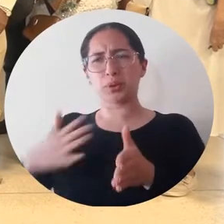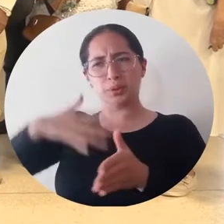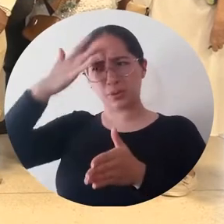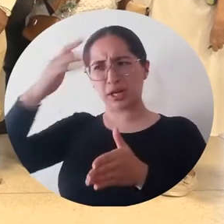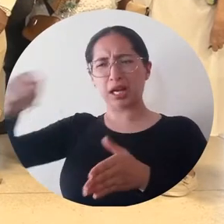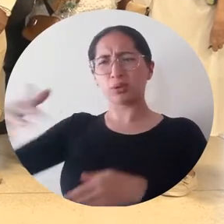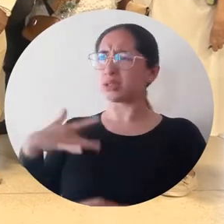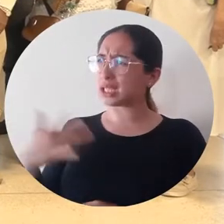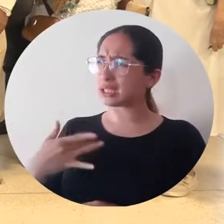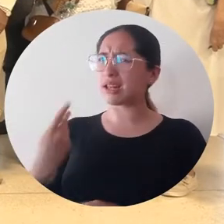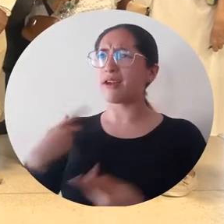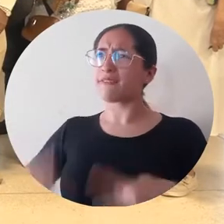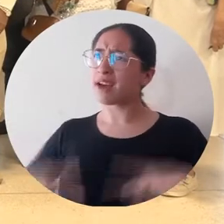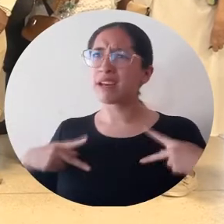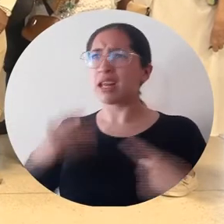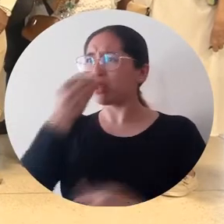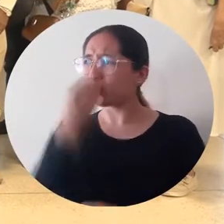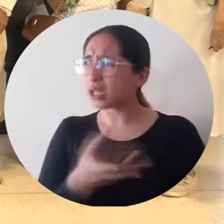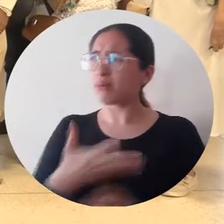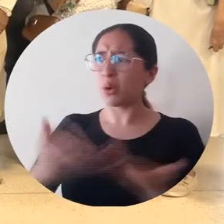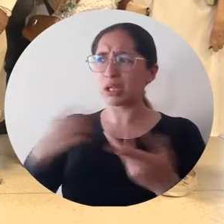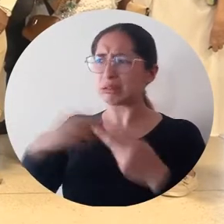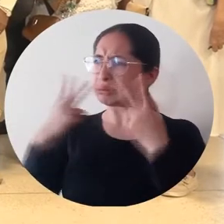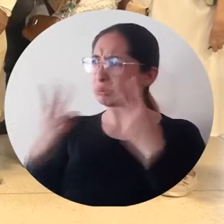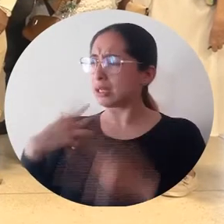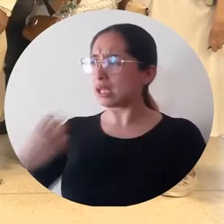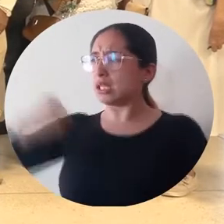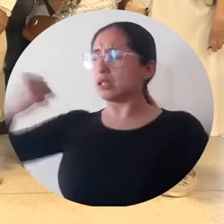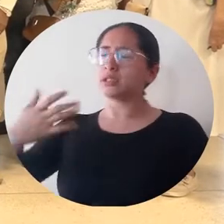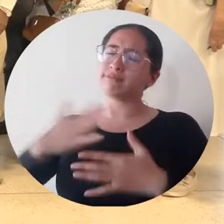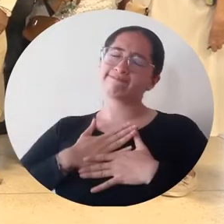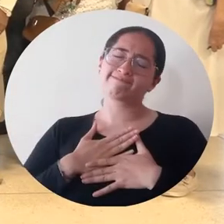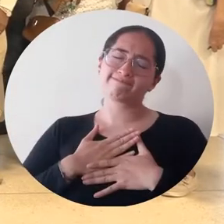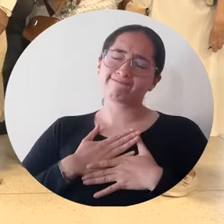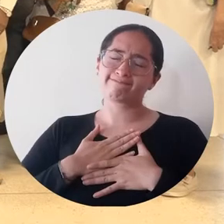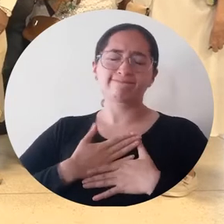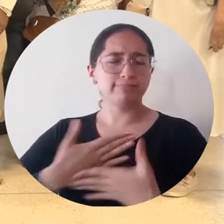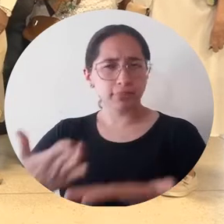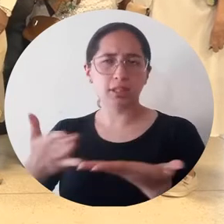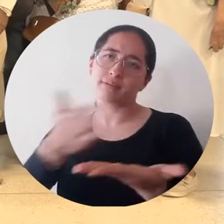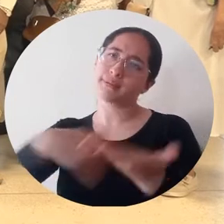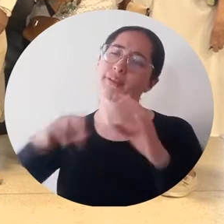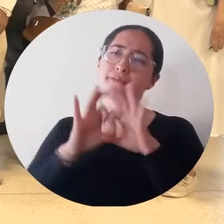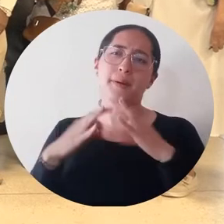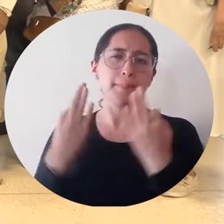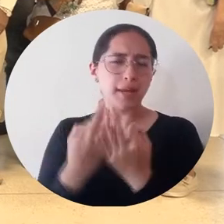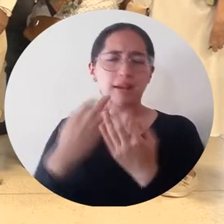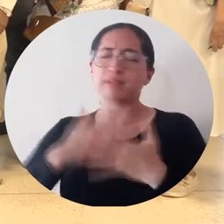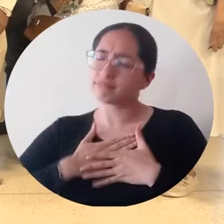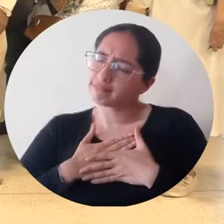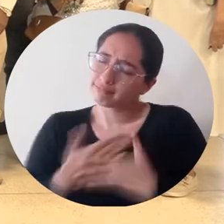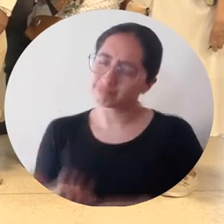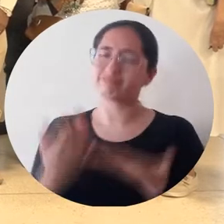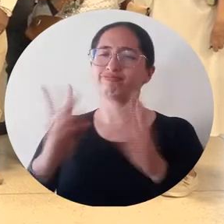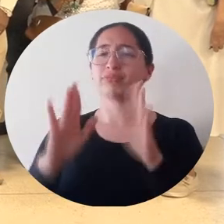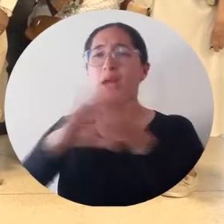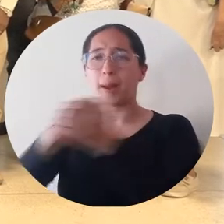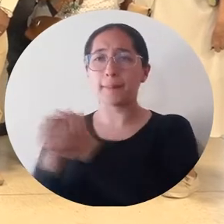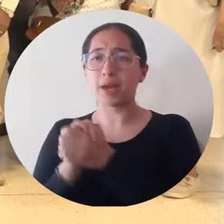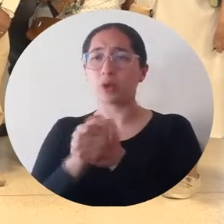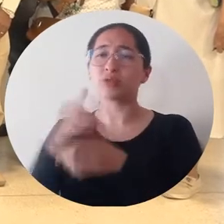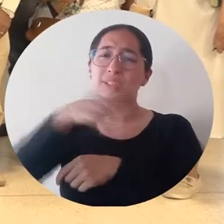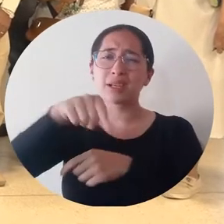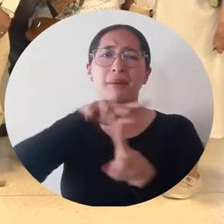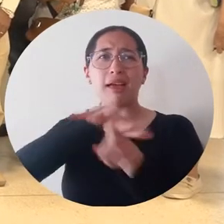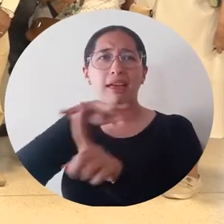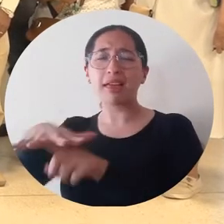encuentran sentido ni propósito. Creo que le estamos fallando a los jóvenes. Mis condolencias para la familia de este joven y también mi solidaridad para todos aquellos que han